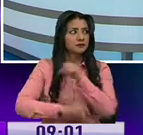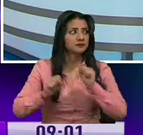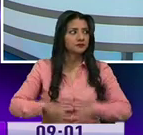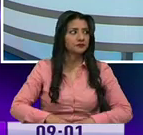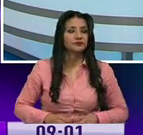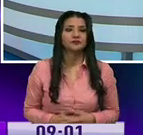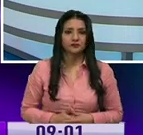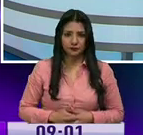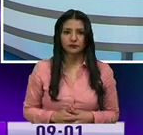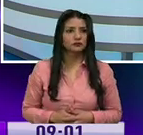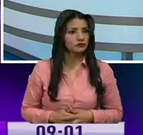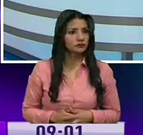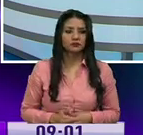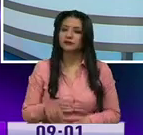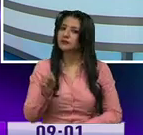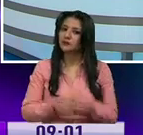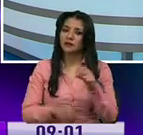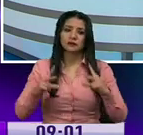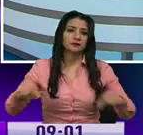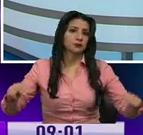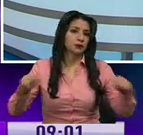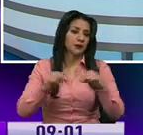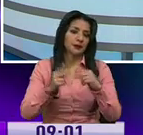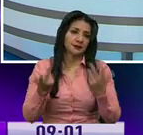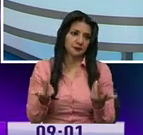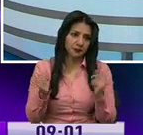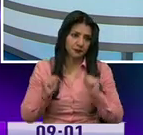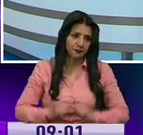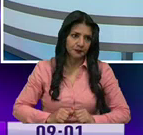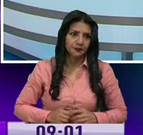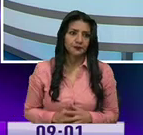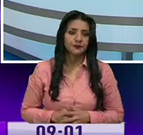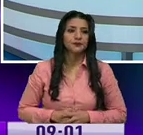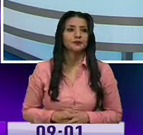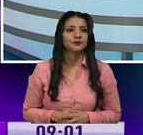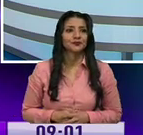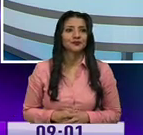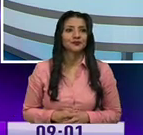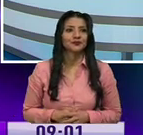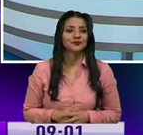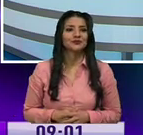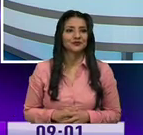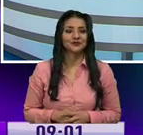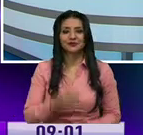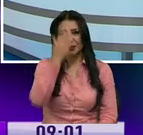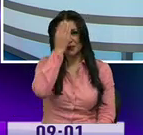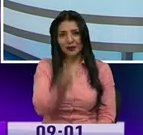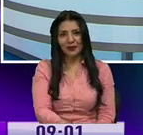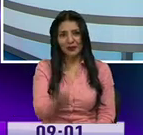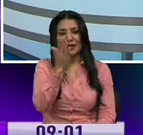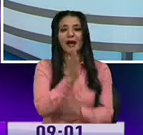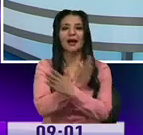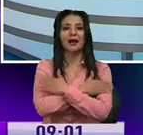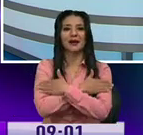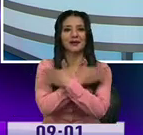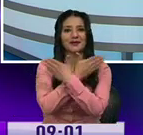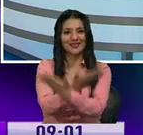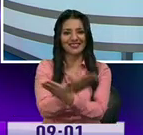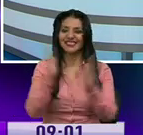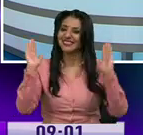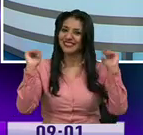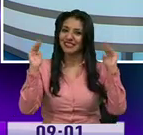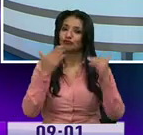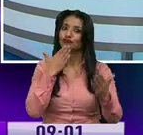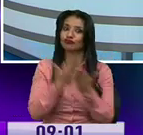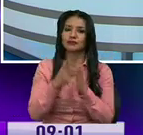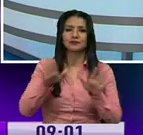ellos, porque es un daño terrible que le hacen a la ciudad y a la naturaleza. Muchachos, que el abrazo caiga sobre ustedes. Gracias. Venga, porque